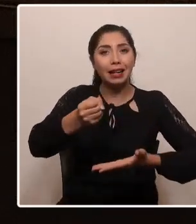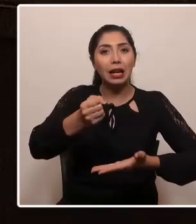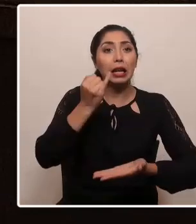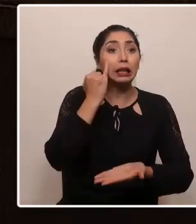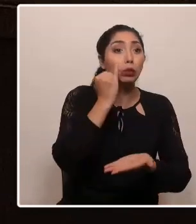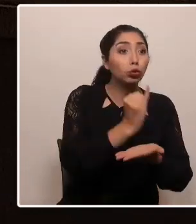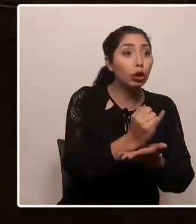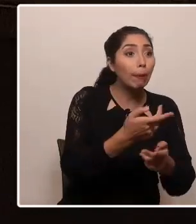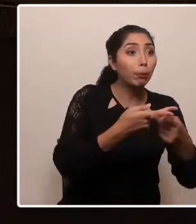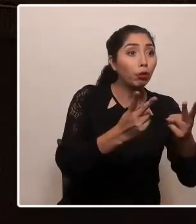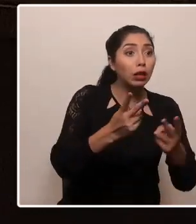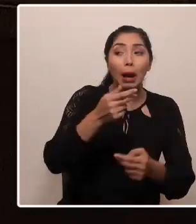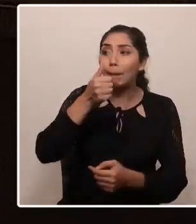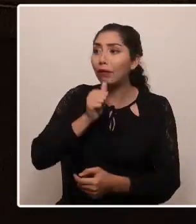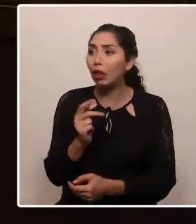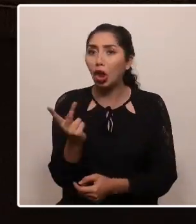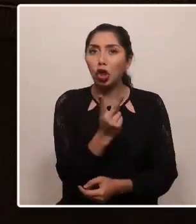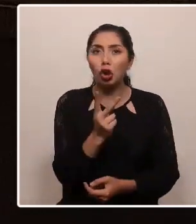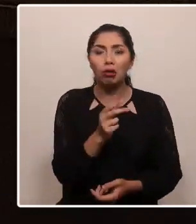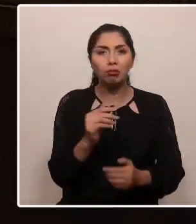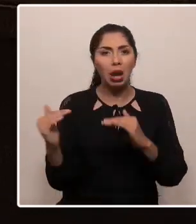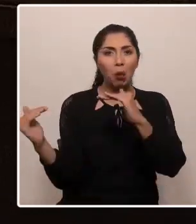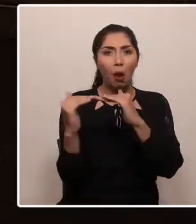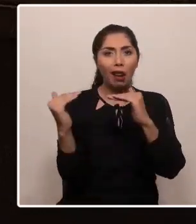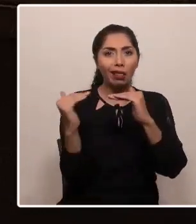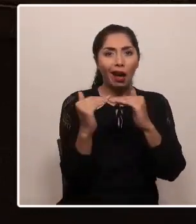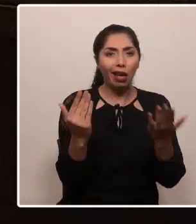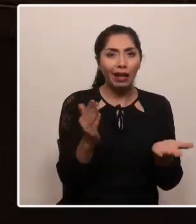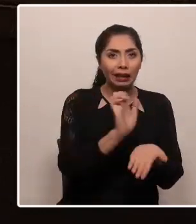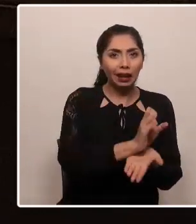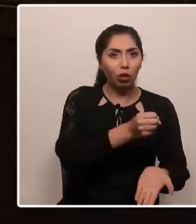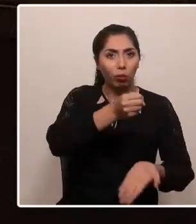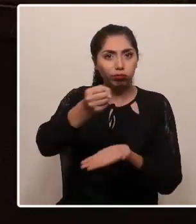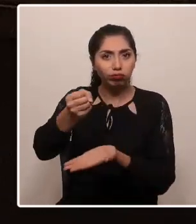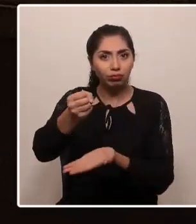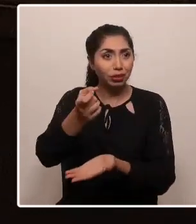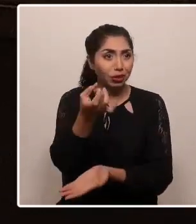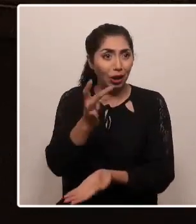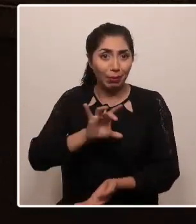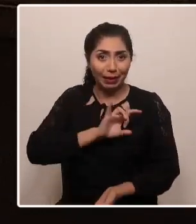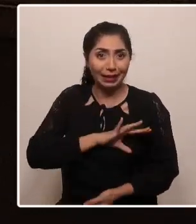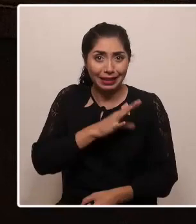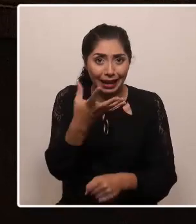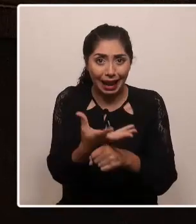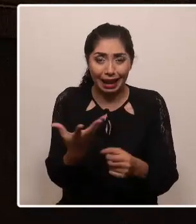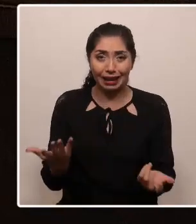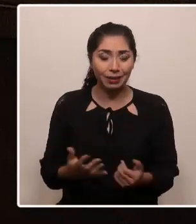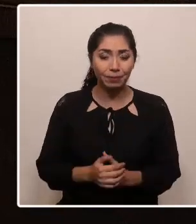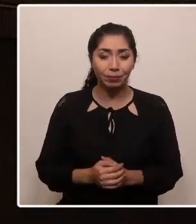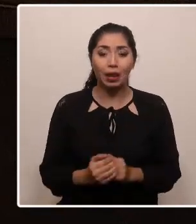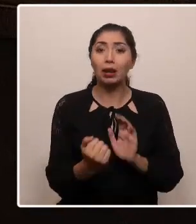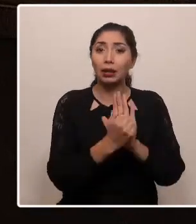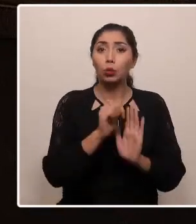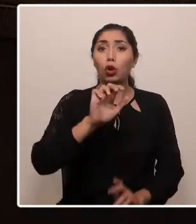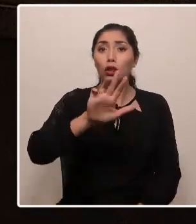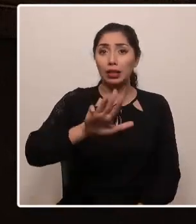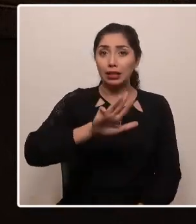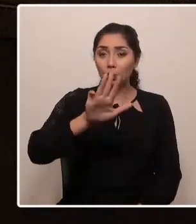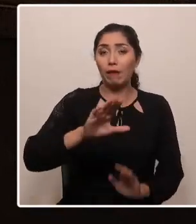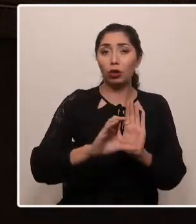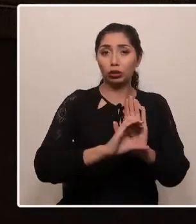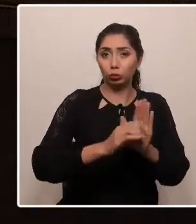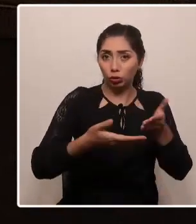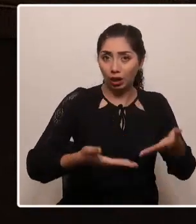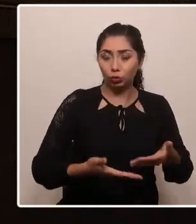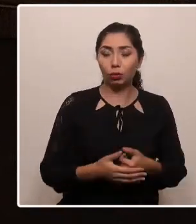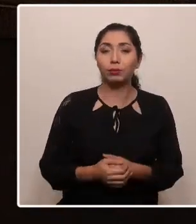lo que denomina igualdad de trato entre públicos y privados, que solo existe en Chile. Artículo 19.22 de la Constitución actual. Ninguno de